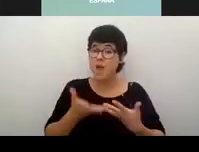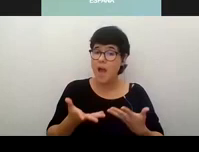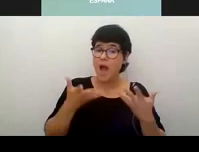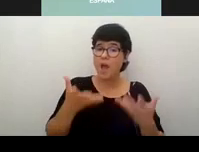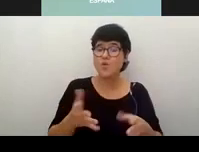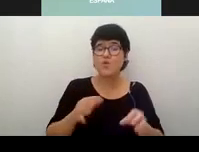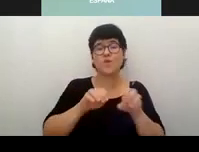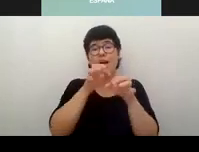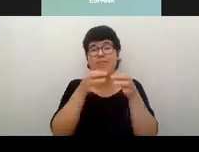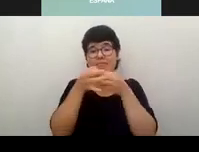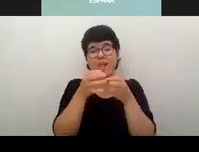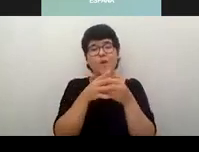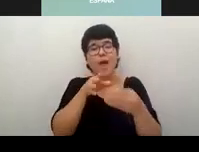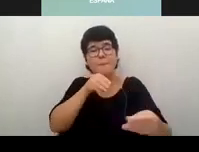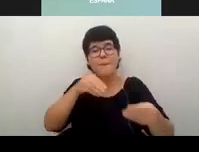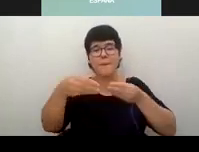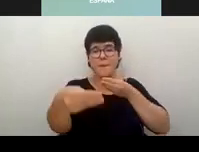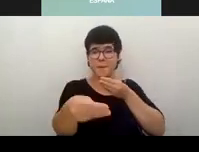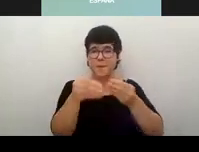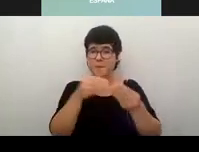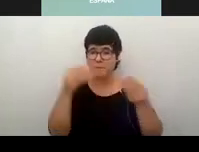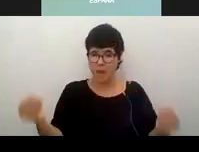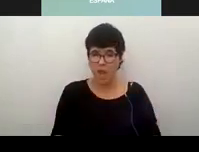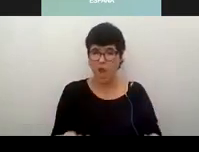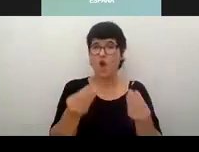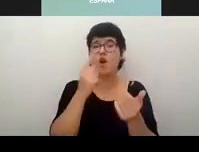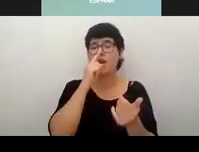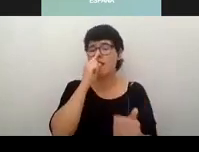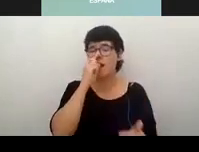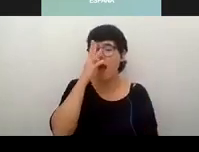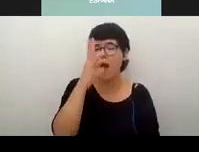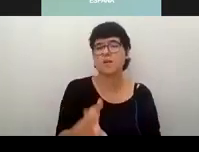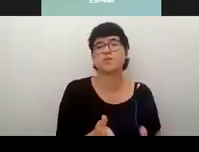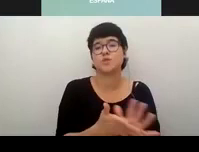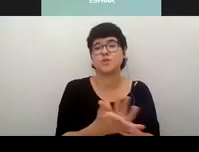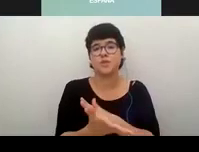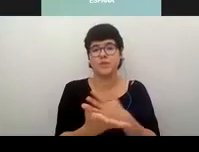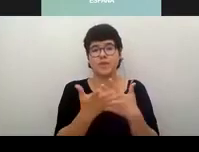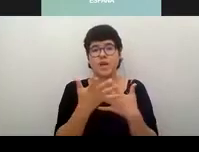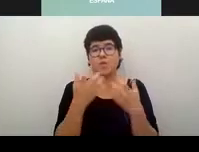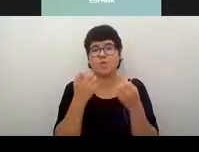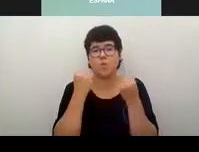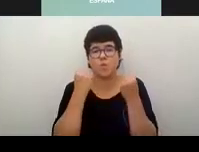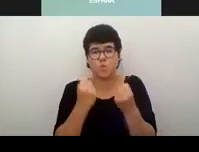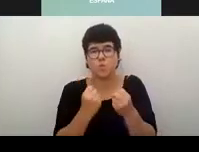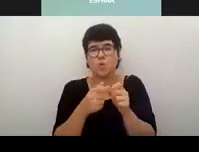a mantenerse más sanas y a que con el paso de los años no tengamos estas rigideces arteriales